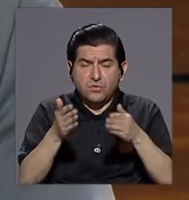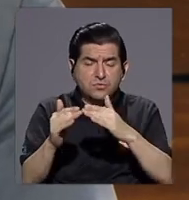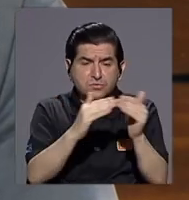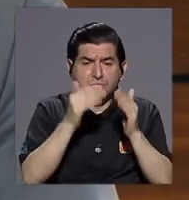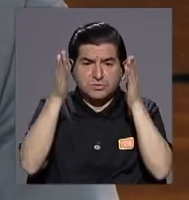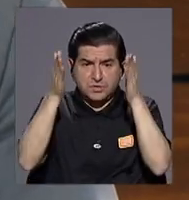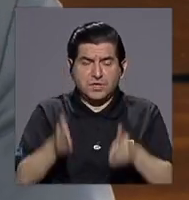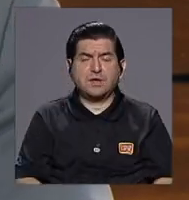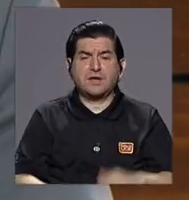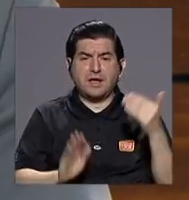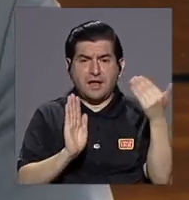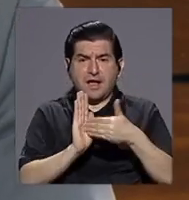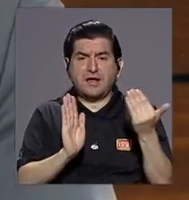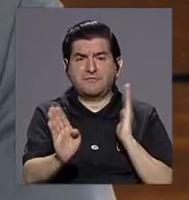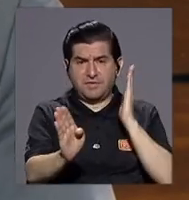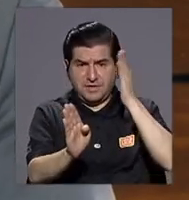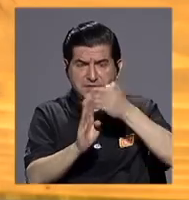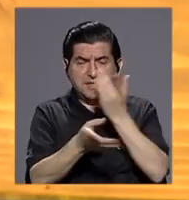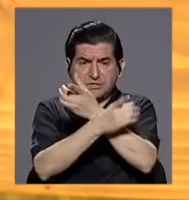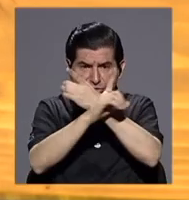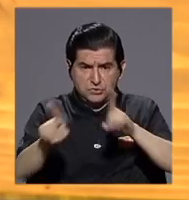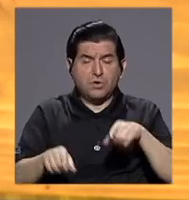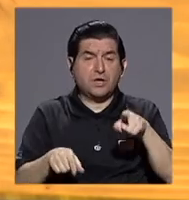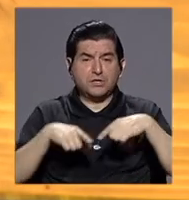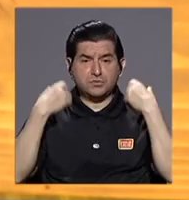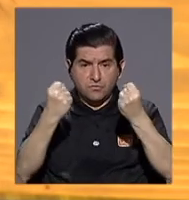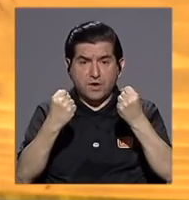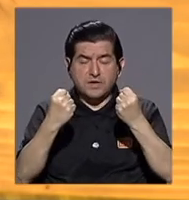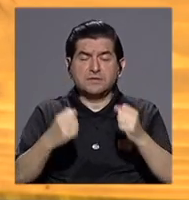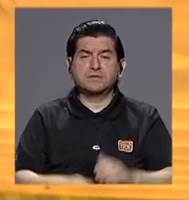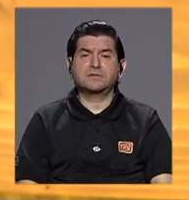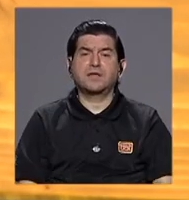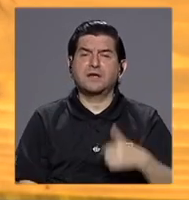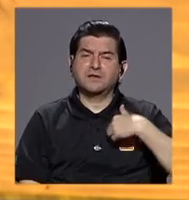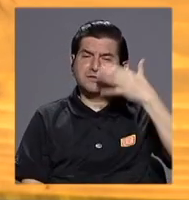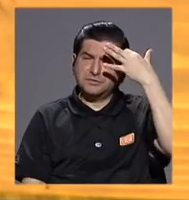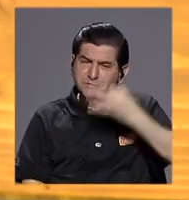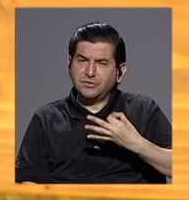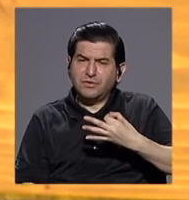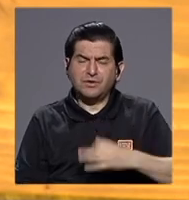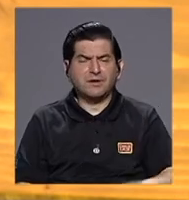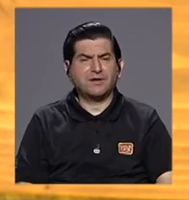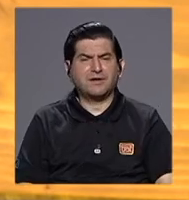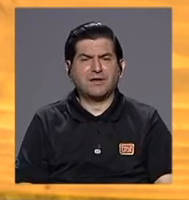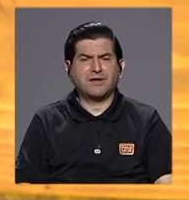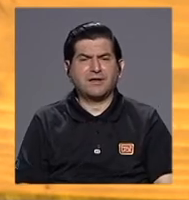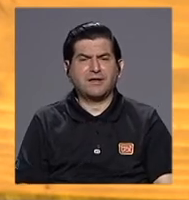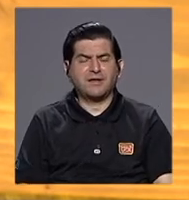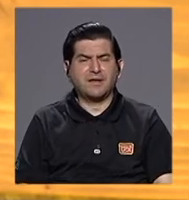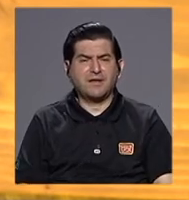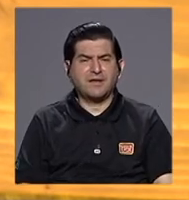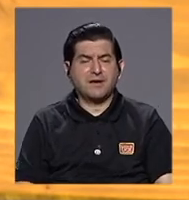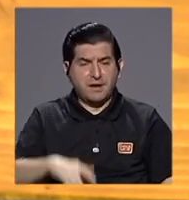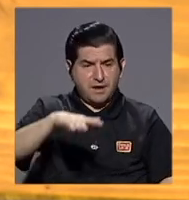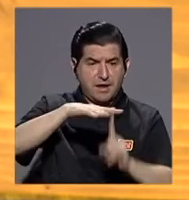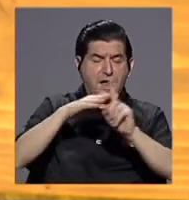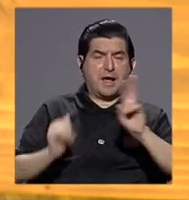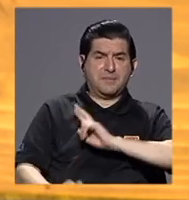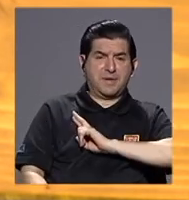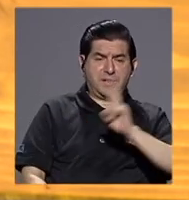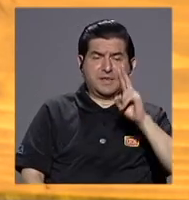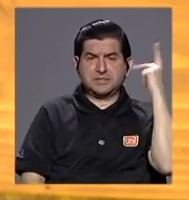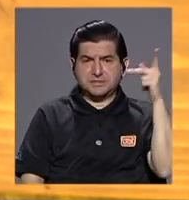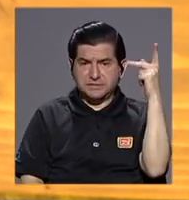ciudadanía, una afectación directa a la democracia. Eso es muy fuerte. Pues a mí me parece que la irrupción de la religión en la